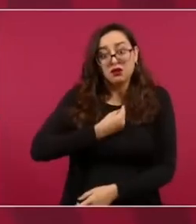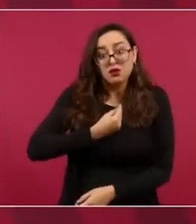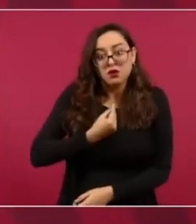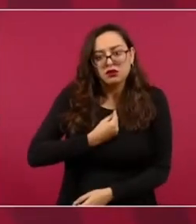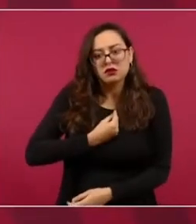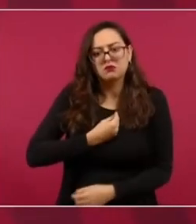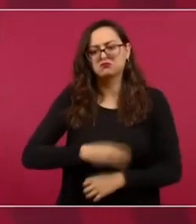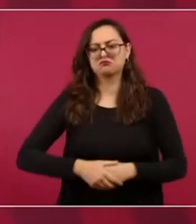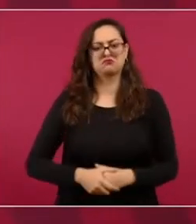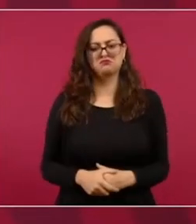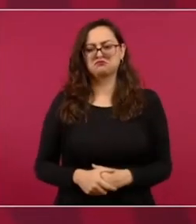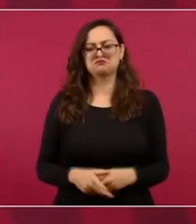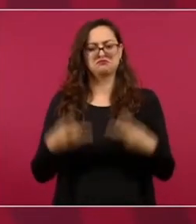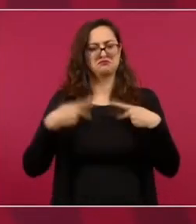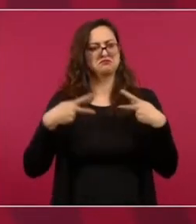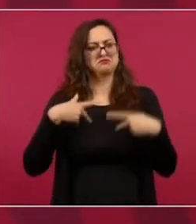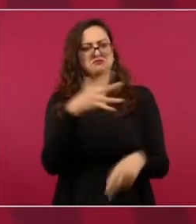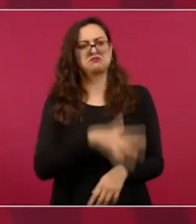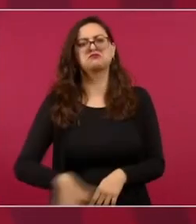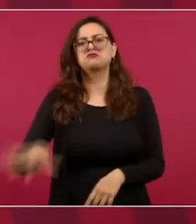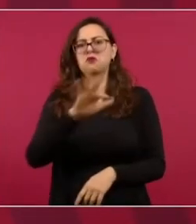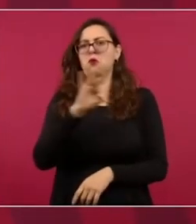revocar el mandato.